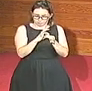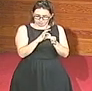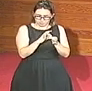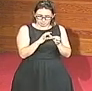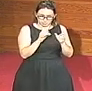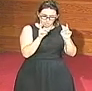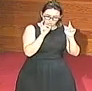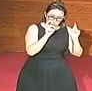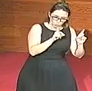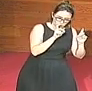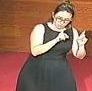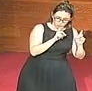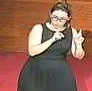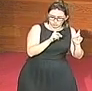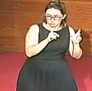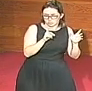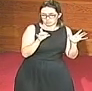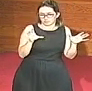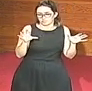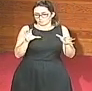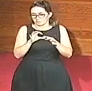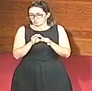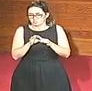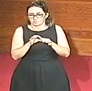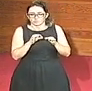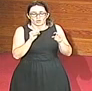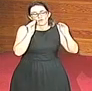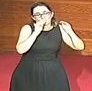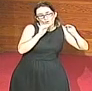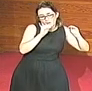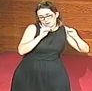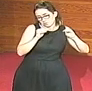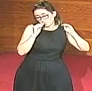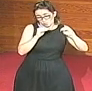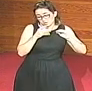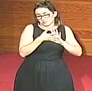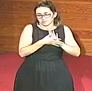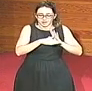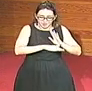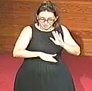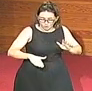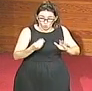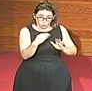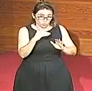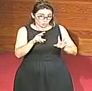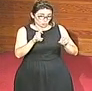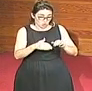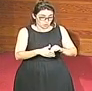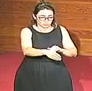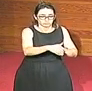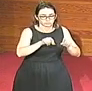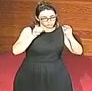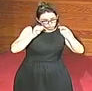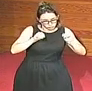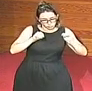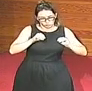formar formar, porque no veo mucha gente joven, ¿no? A las nuevas generaciones, precisamente en ciudadanía